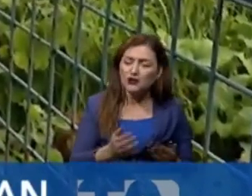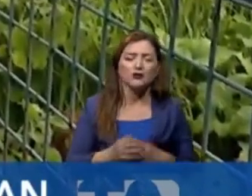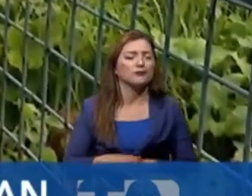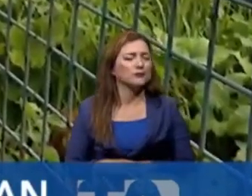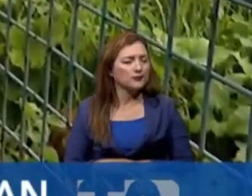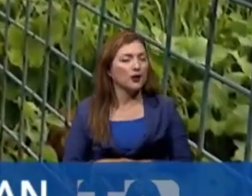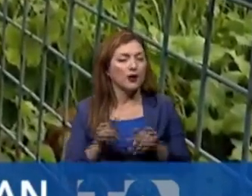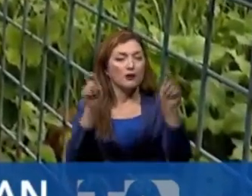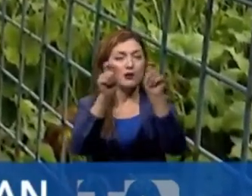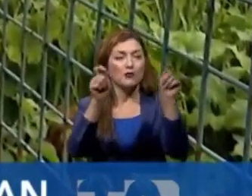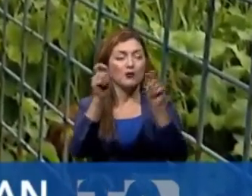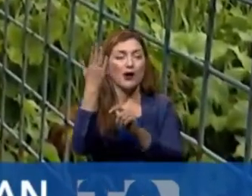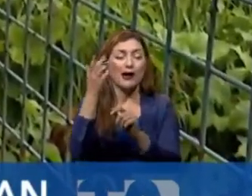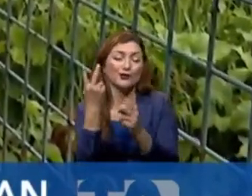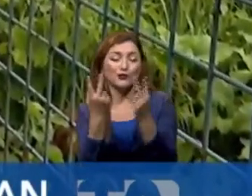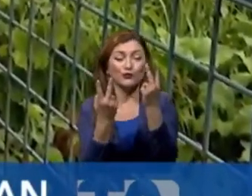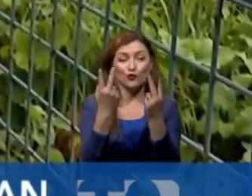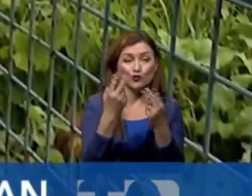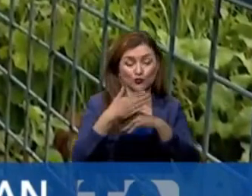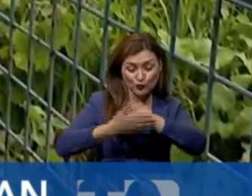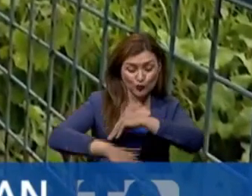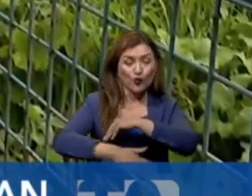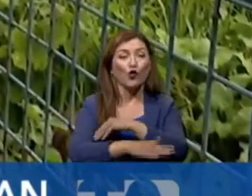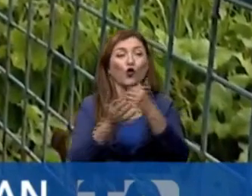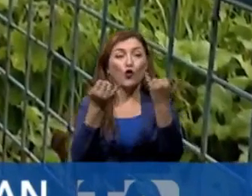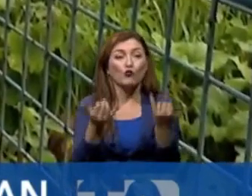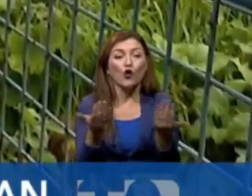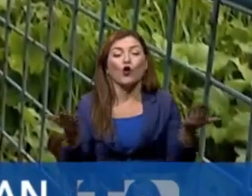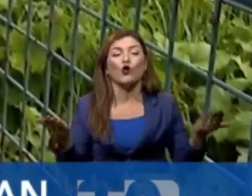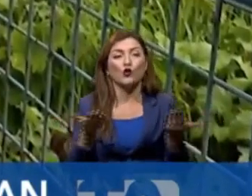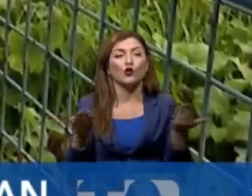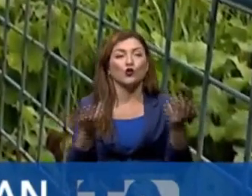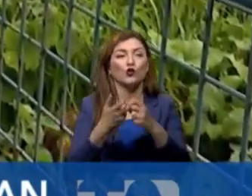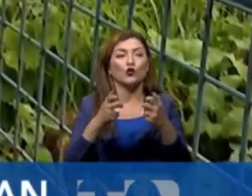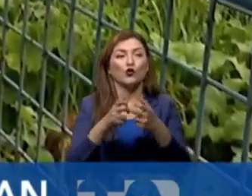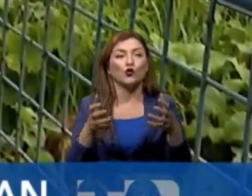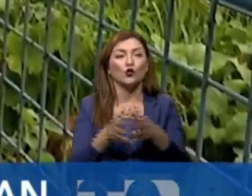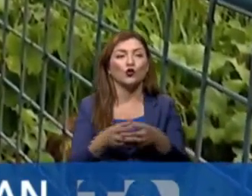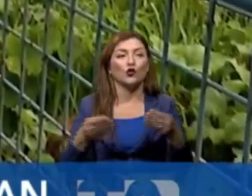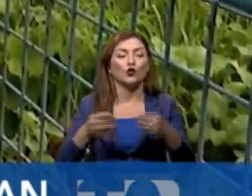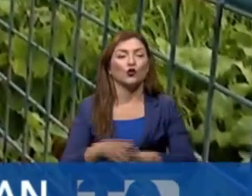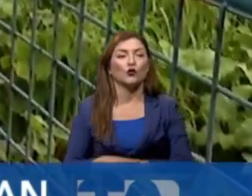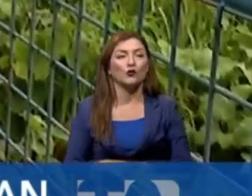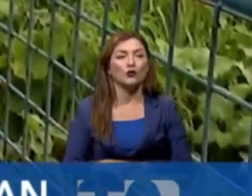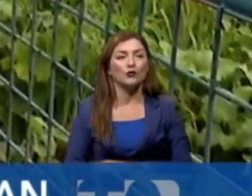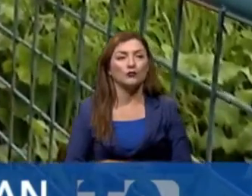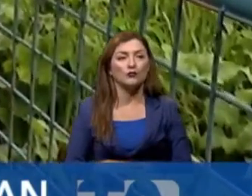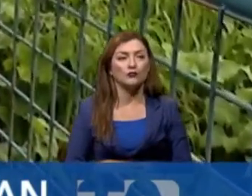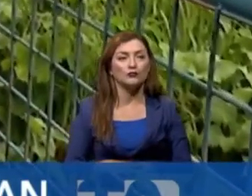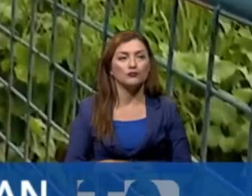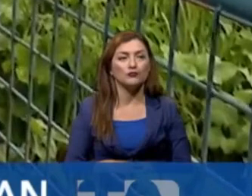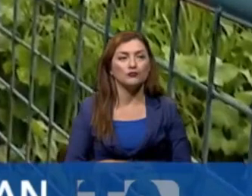decían en campaña electoral los alcaldes vinieron visitaron la quebrada pero ahora dónde está la solución que les están dando a estos vecinos así que nosotros